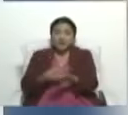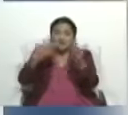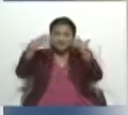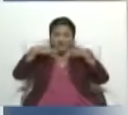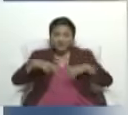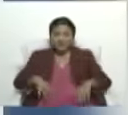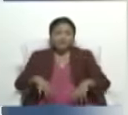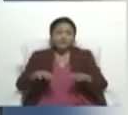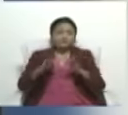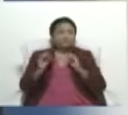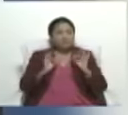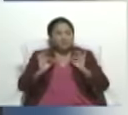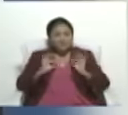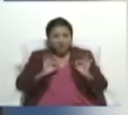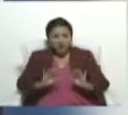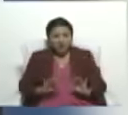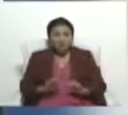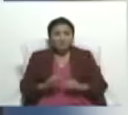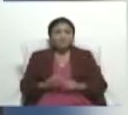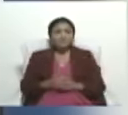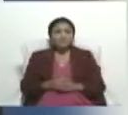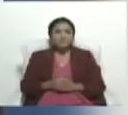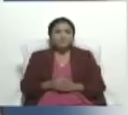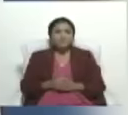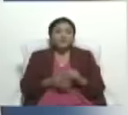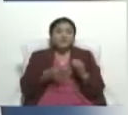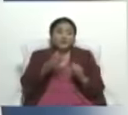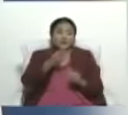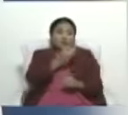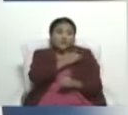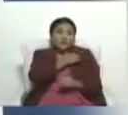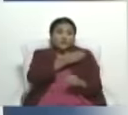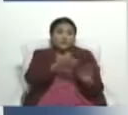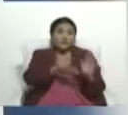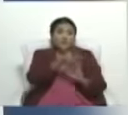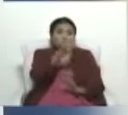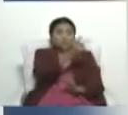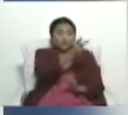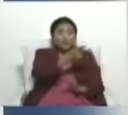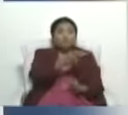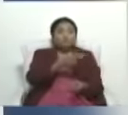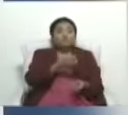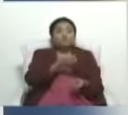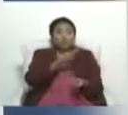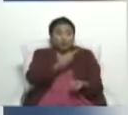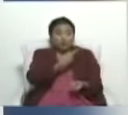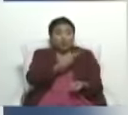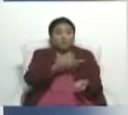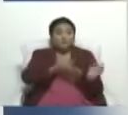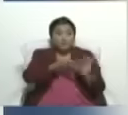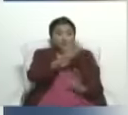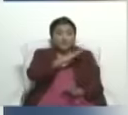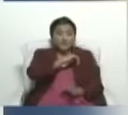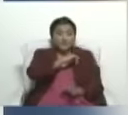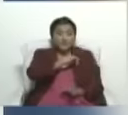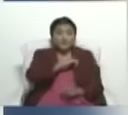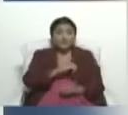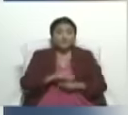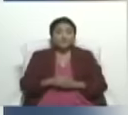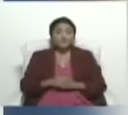se acomoda y me dicen que tenemos que ir para 6CPC a las declaraciones. Estando en 6CPC,